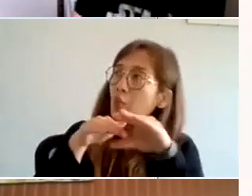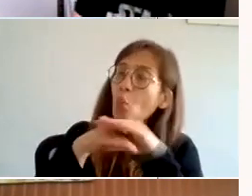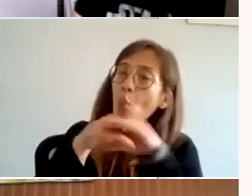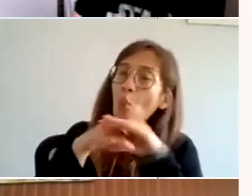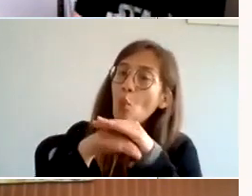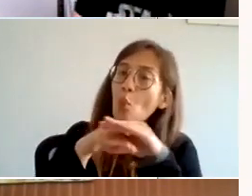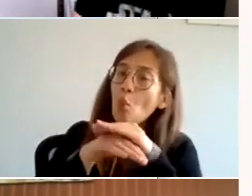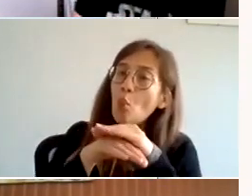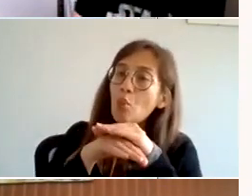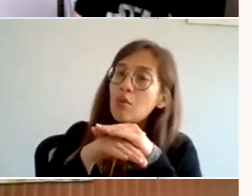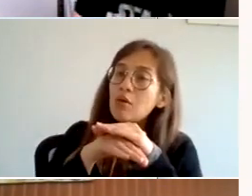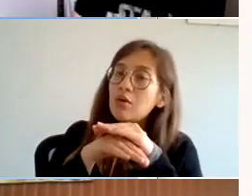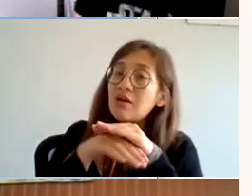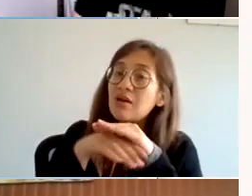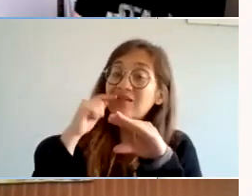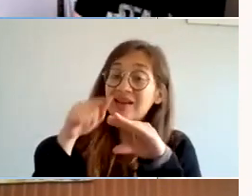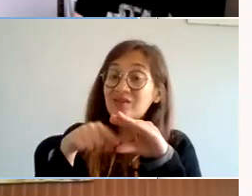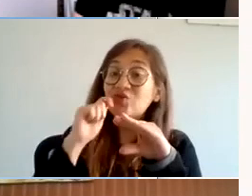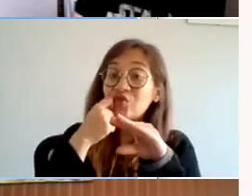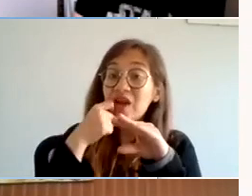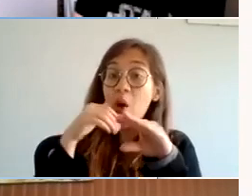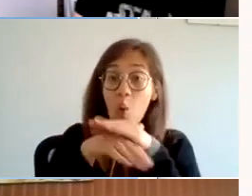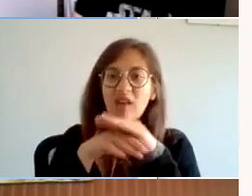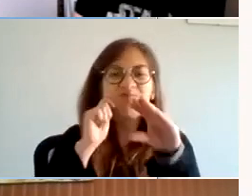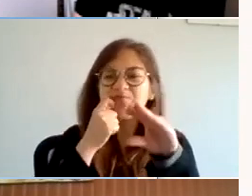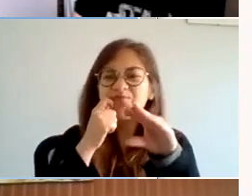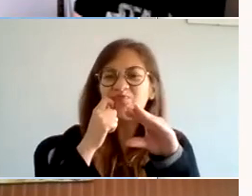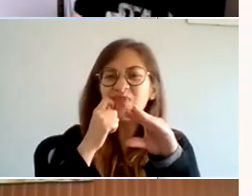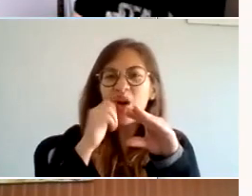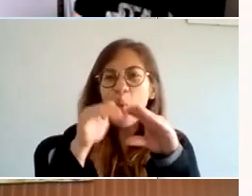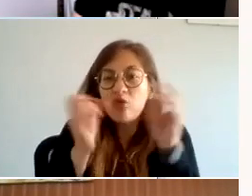Esto, sí, me acuerdo que parecía algo como más fácil.